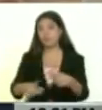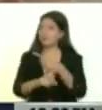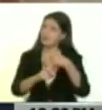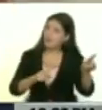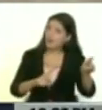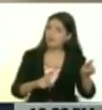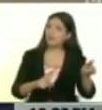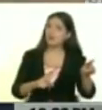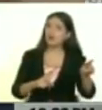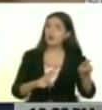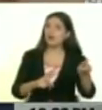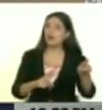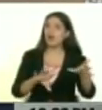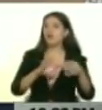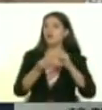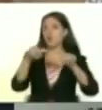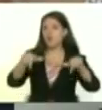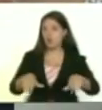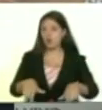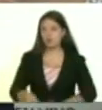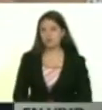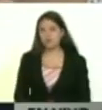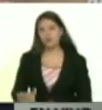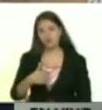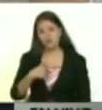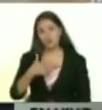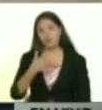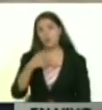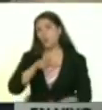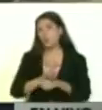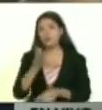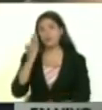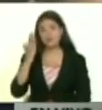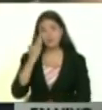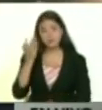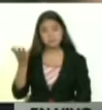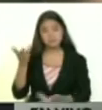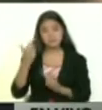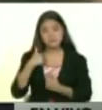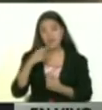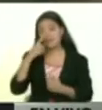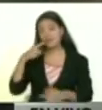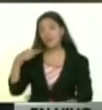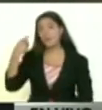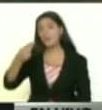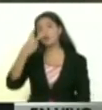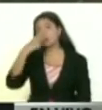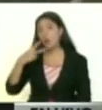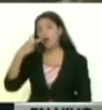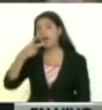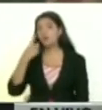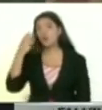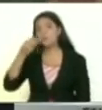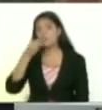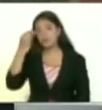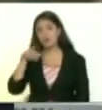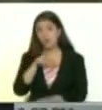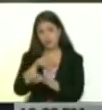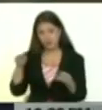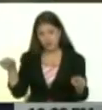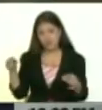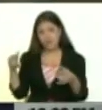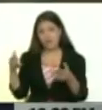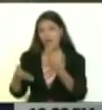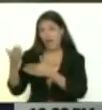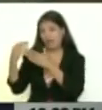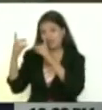la que adoptaron el día de hoy. Yo solamente quisiera saber si dos años después piensan que lo que ustedes realizaron en ese momento